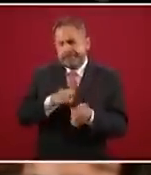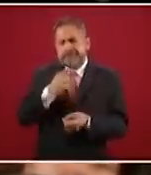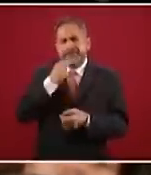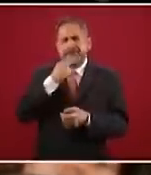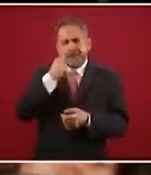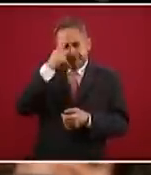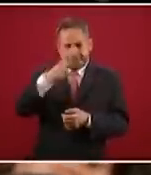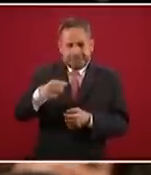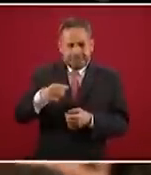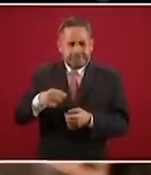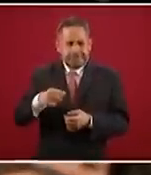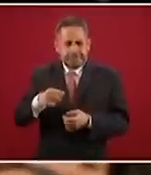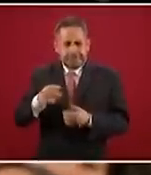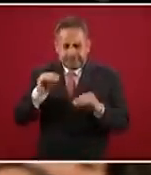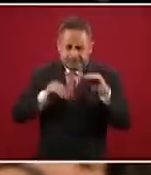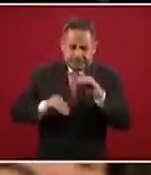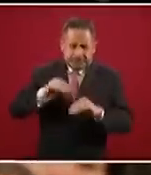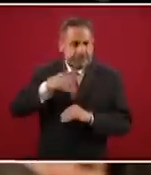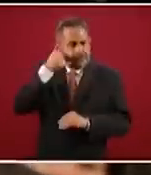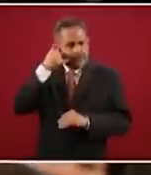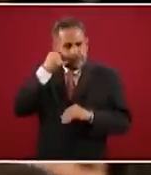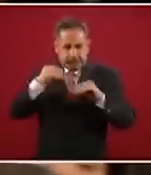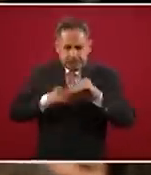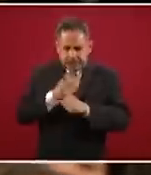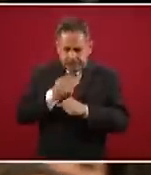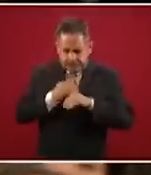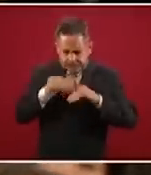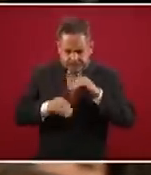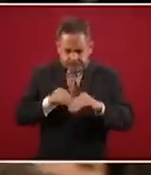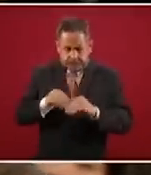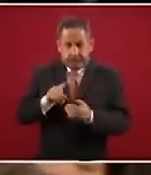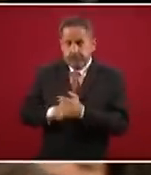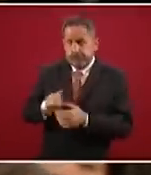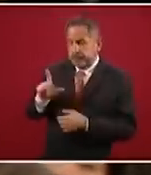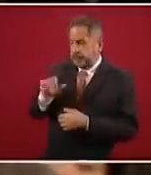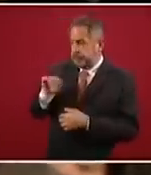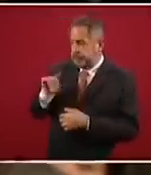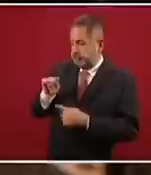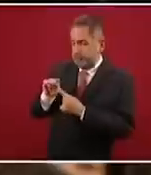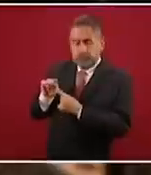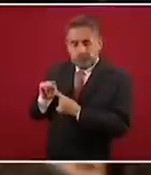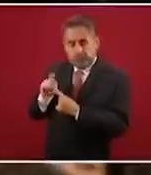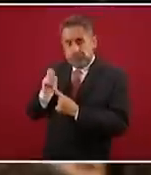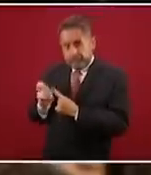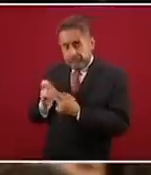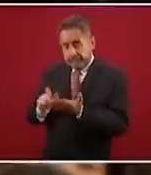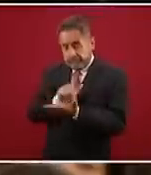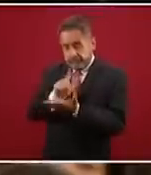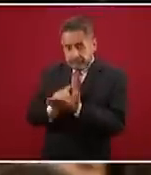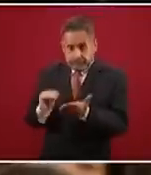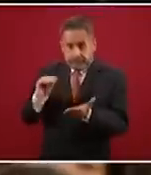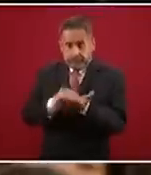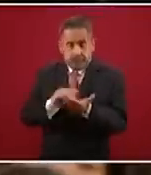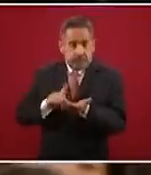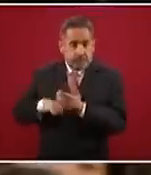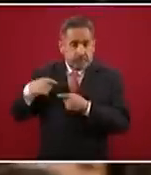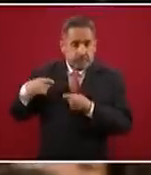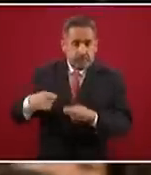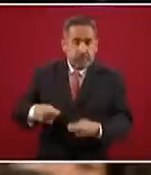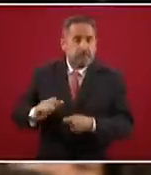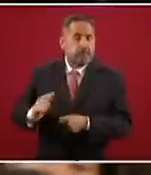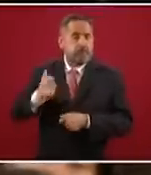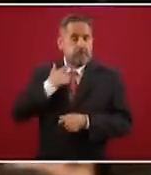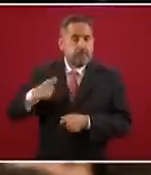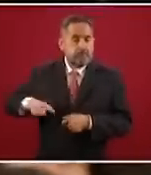todas las utilizaciones que se le da al litio, que si estará bajo el mismo marco jurídico que le heredaron los